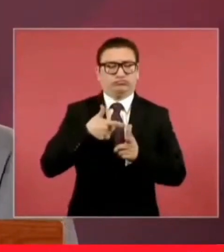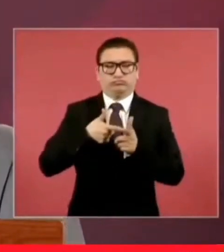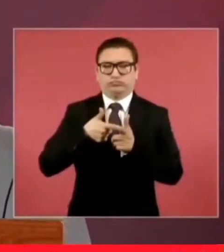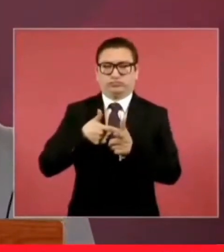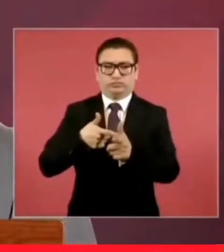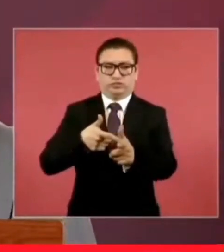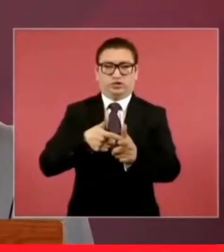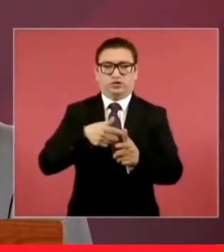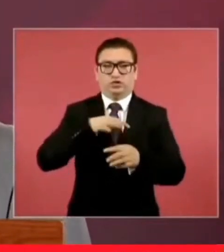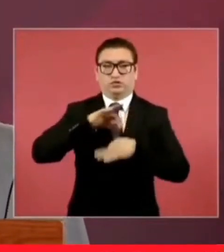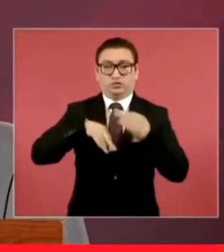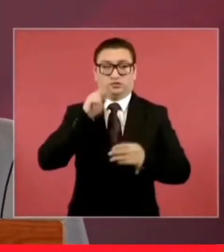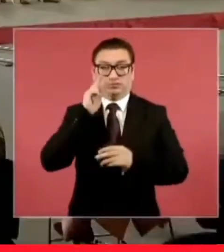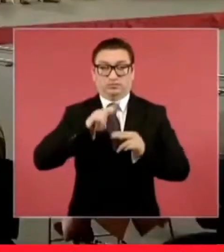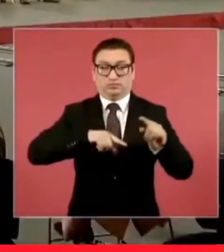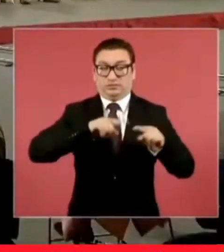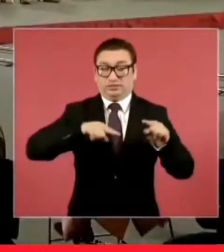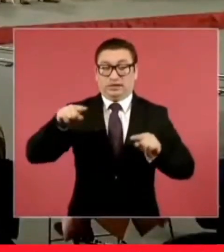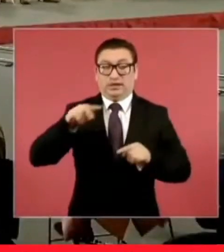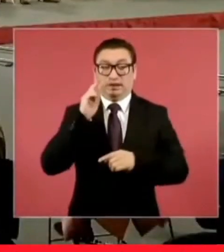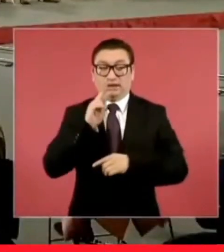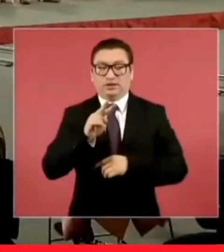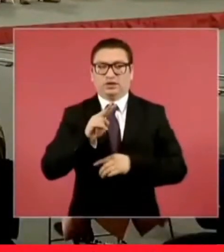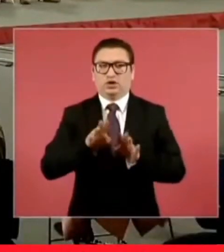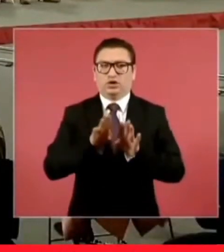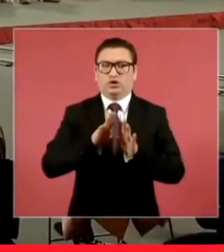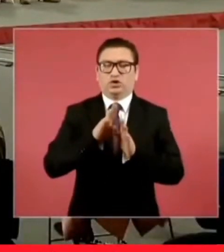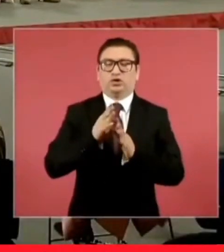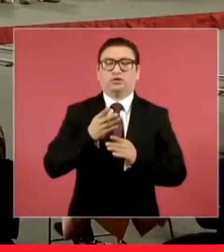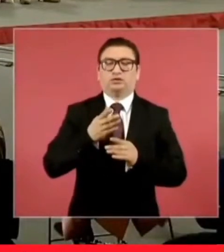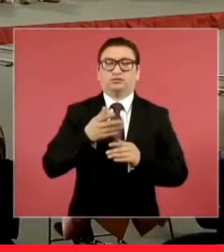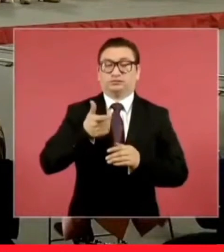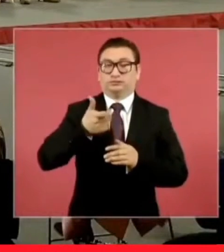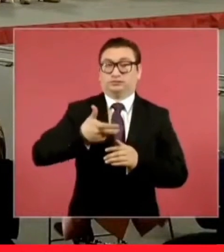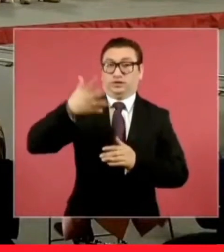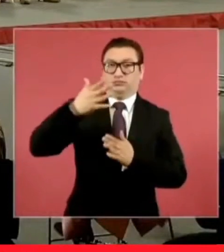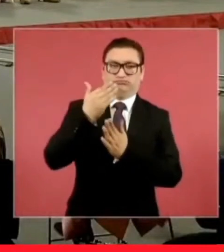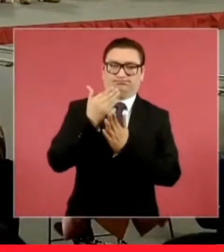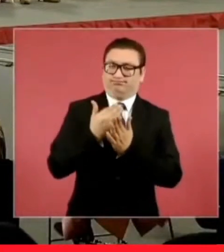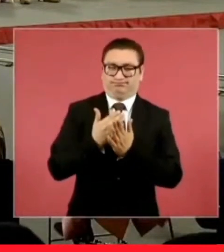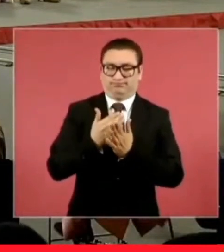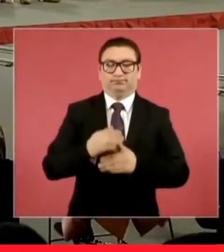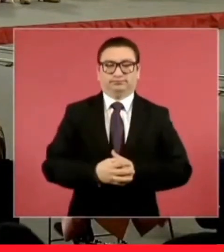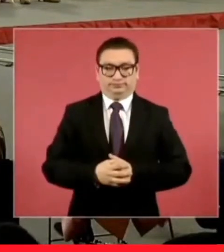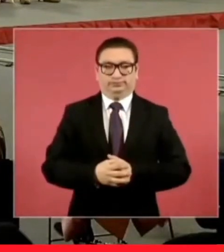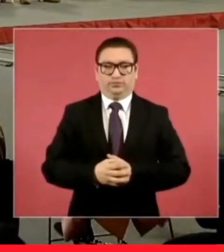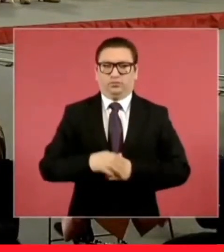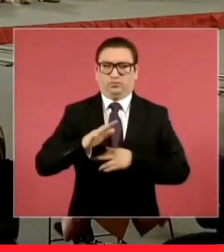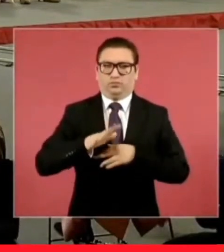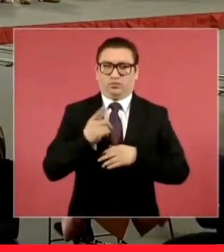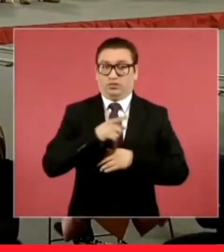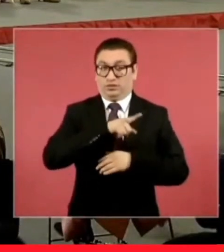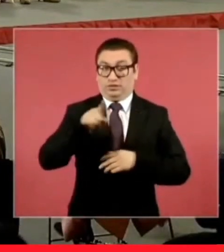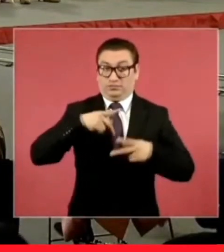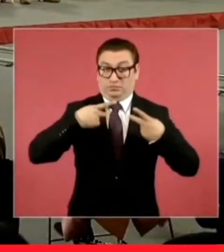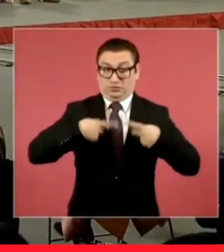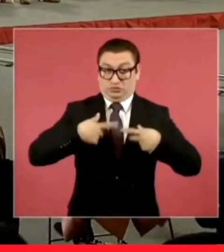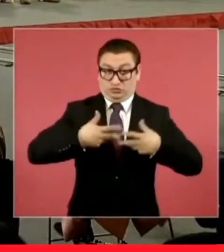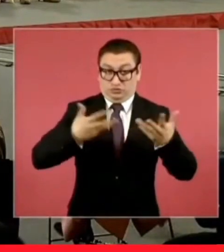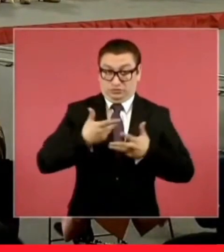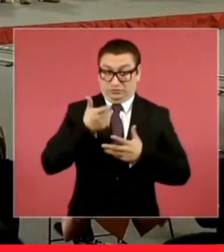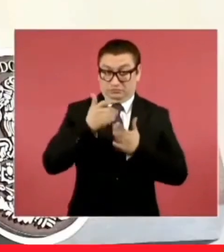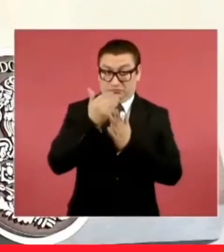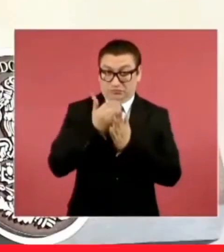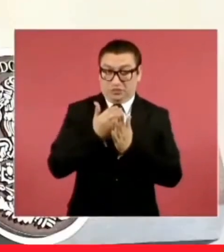manera que, como lo podemos ver en la gráfica, se han alejado de entre las que más caro venden. Gracias a quienes se esfuerzan por mantener estos